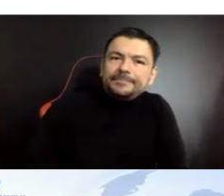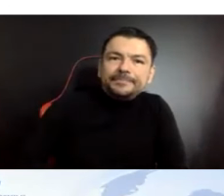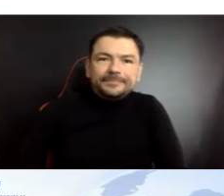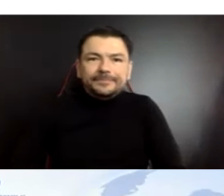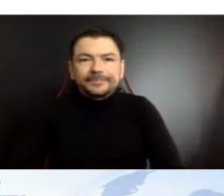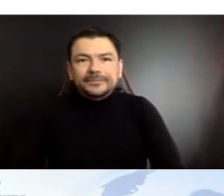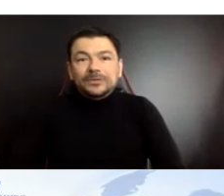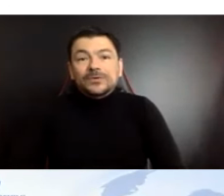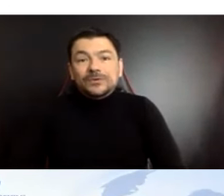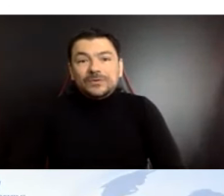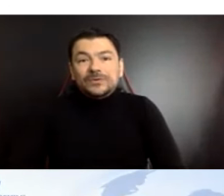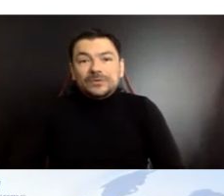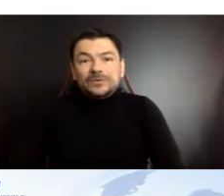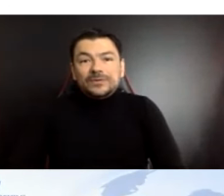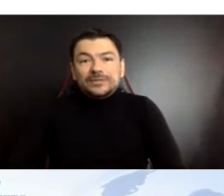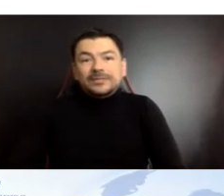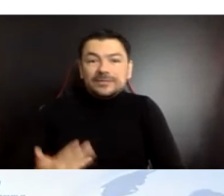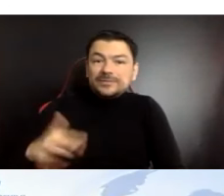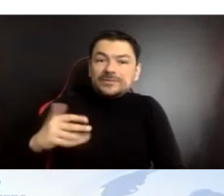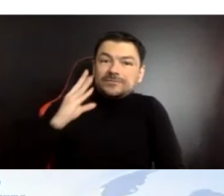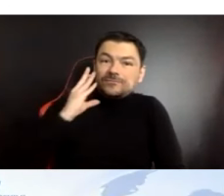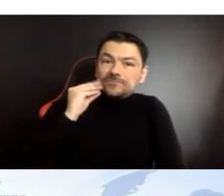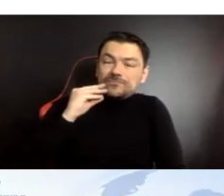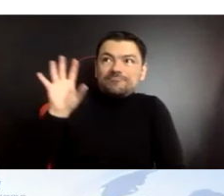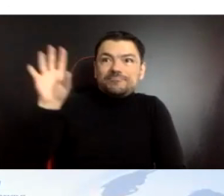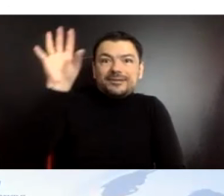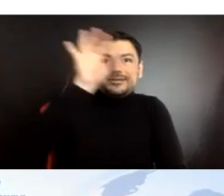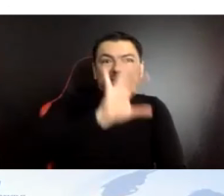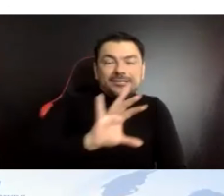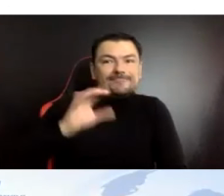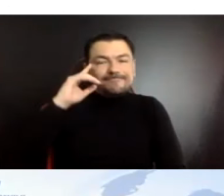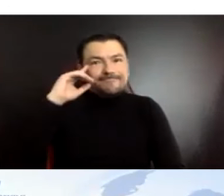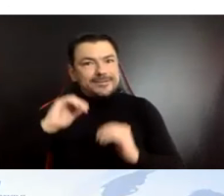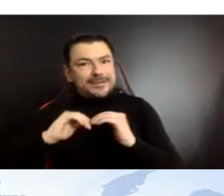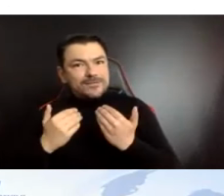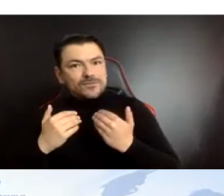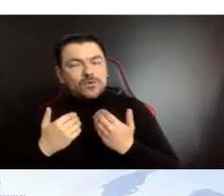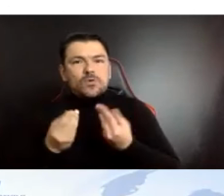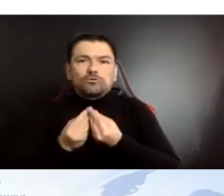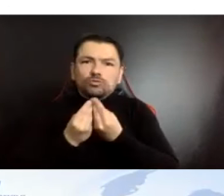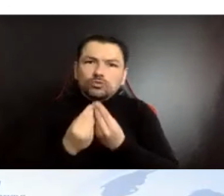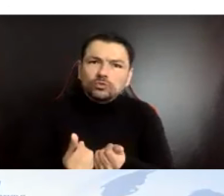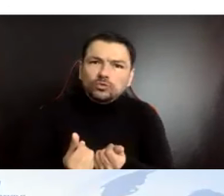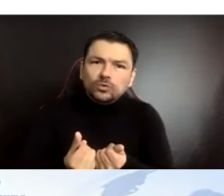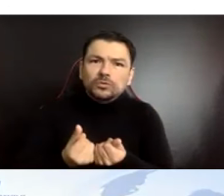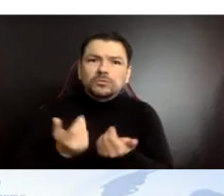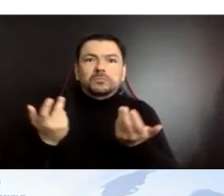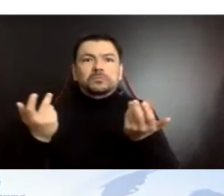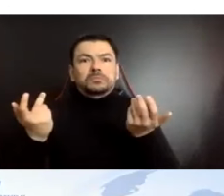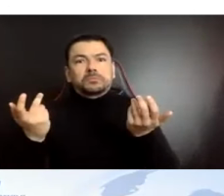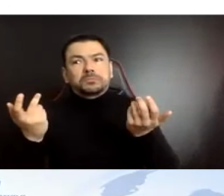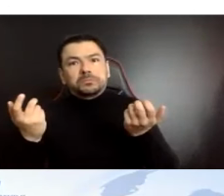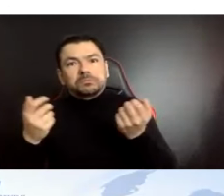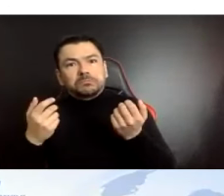potential tus solutions países y las soluciones that might potenciales y las herramientas addressing que puedan ayudar y the también research,